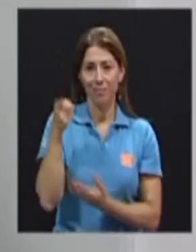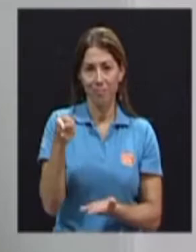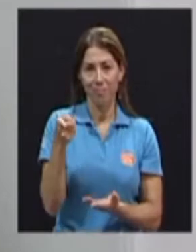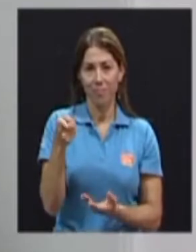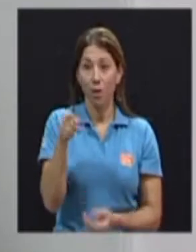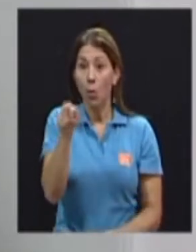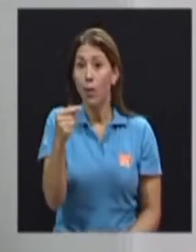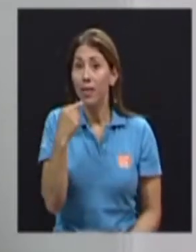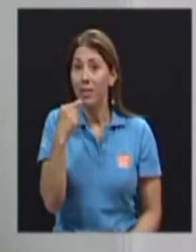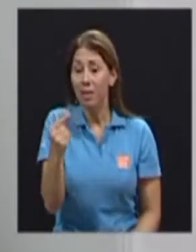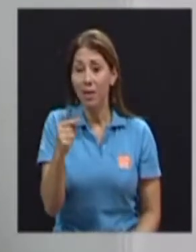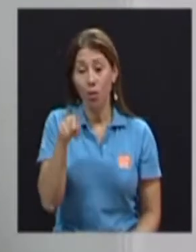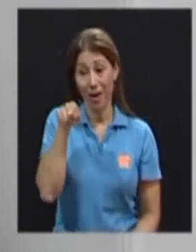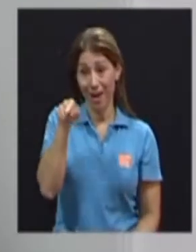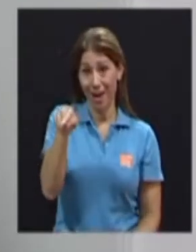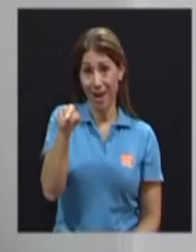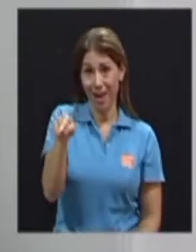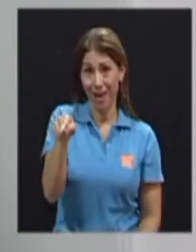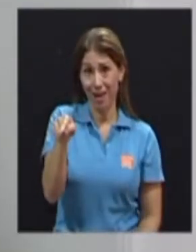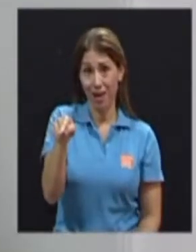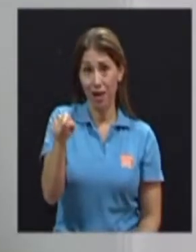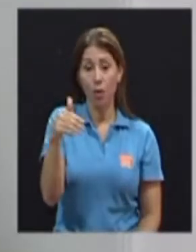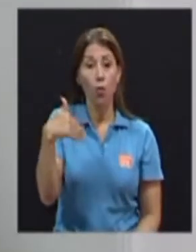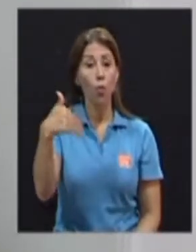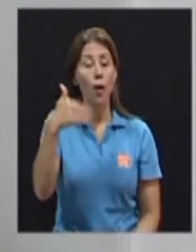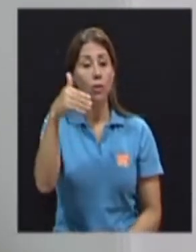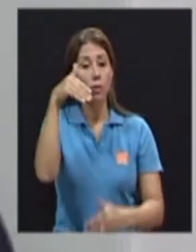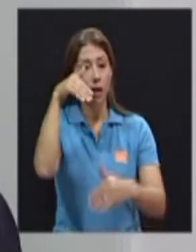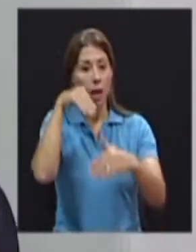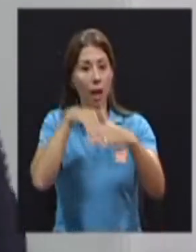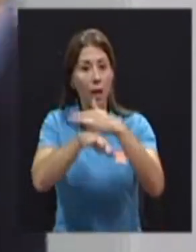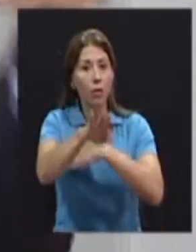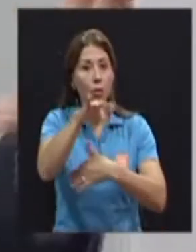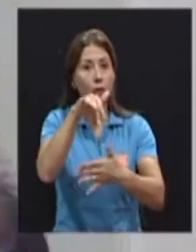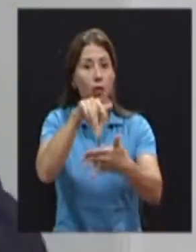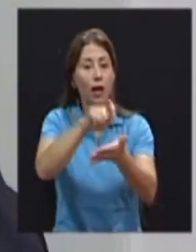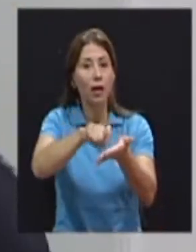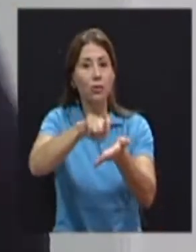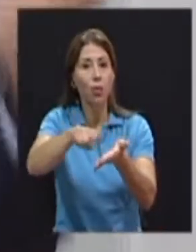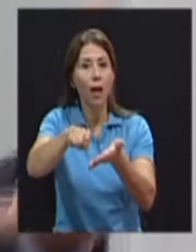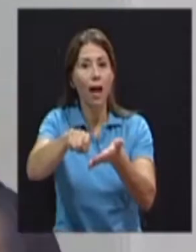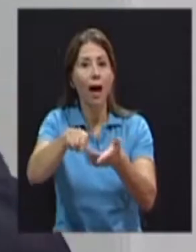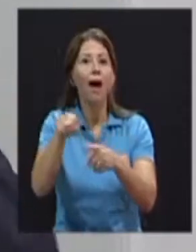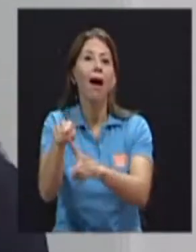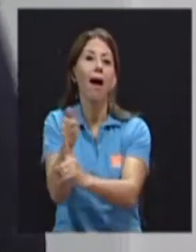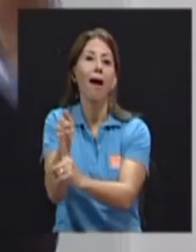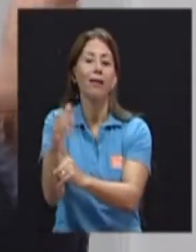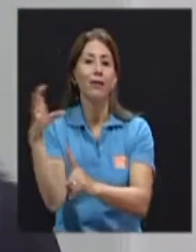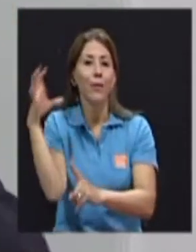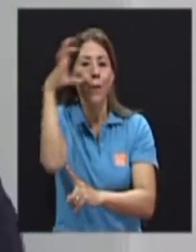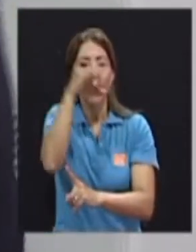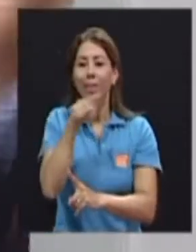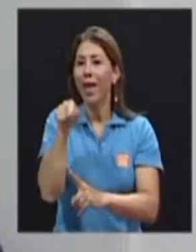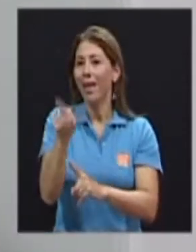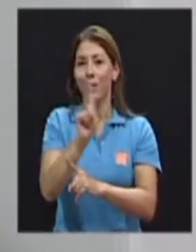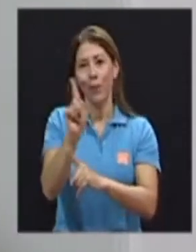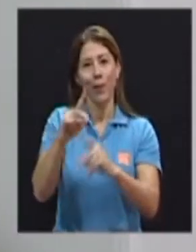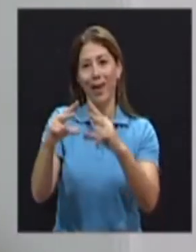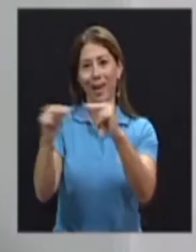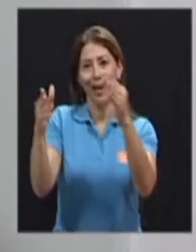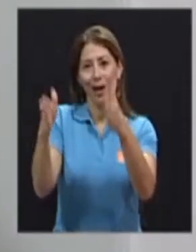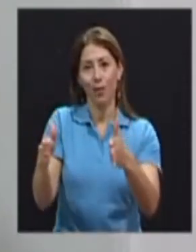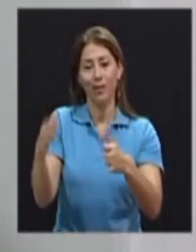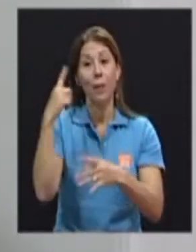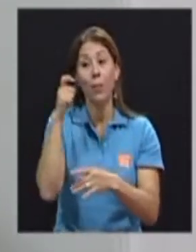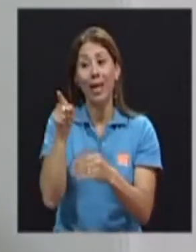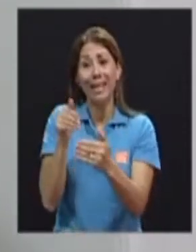él solo cuando entró a la escuela se enteró que él no era nicaragüense, porque él oía la radio nicaragüense y todas las cosas las tenía